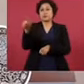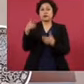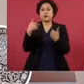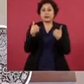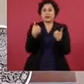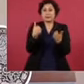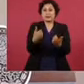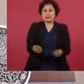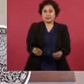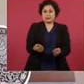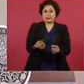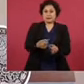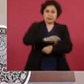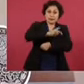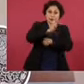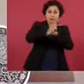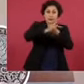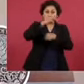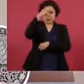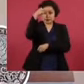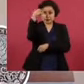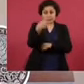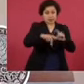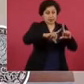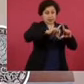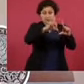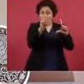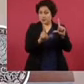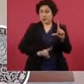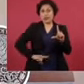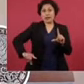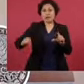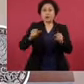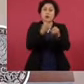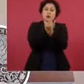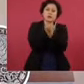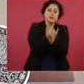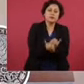libre, soberano. No somos colonia,